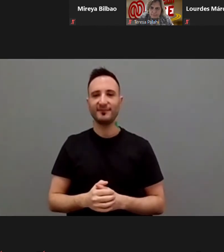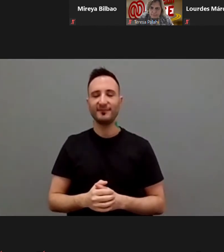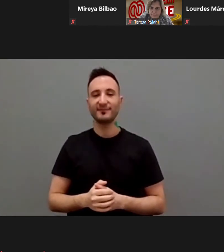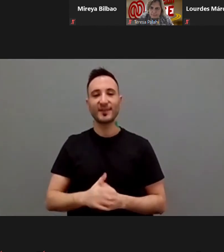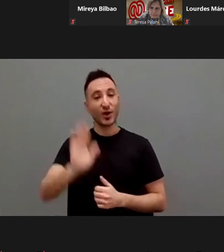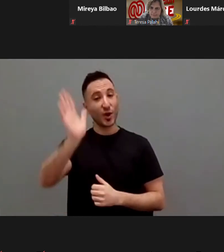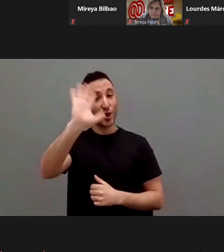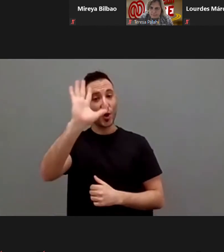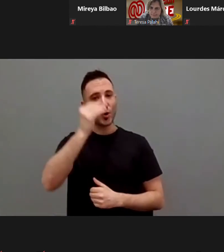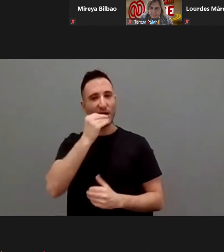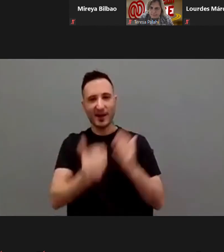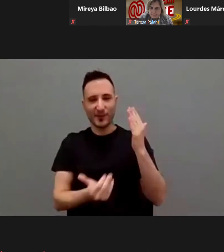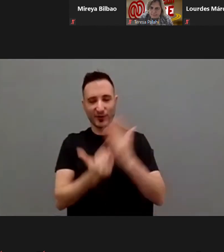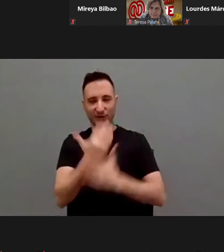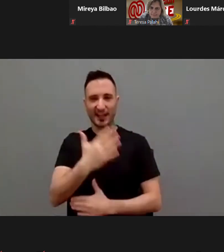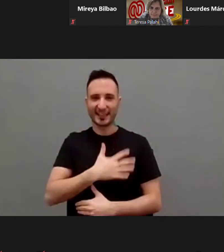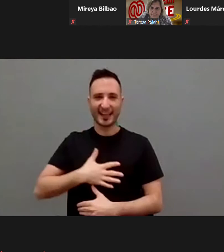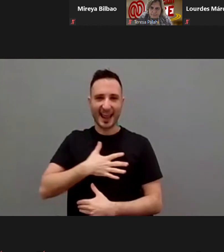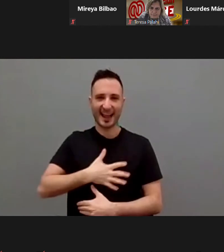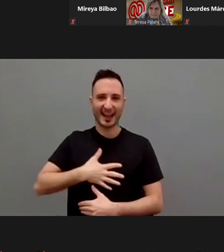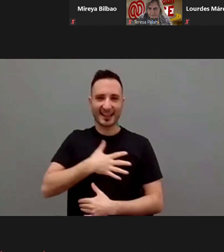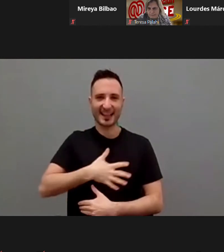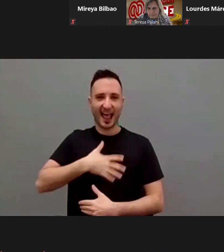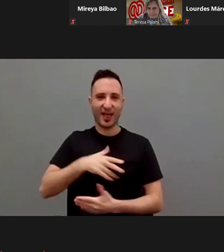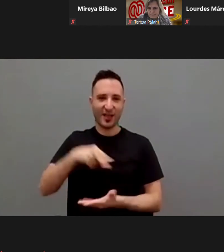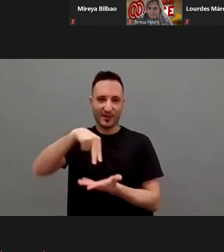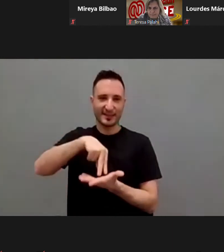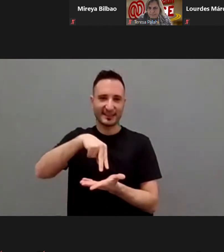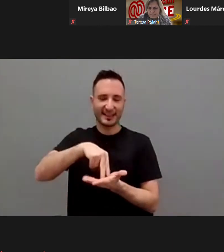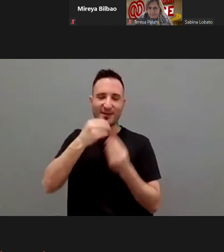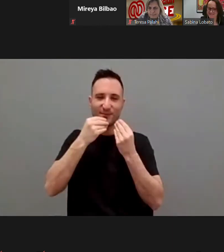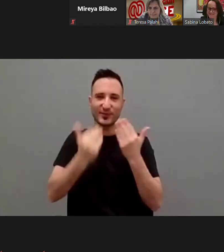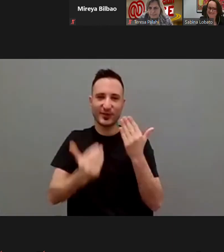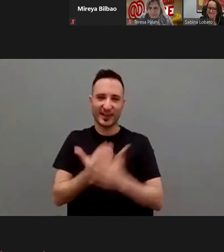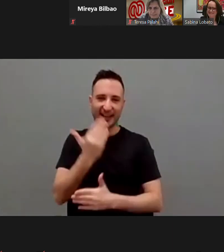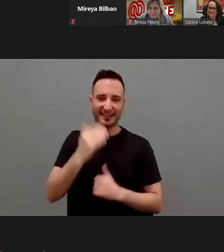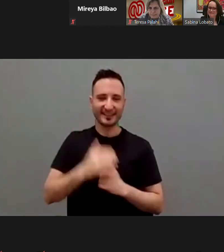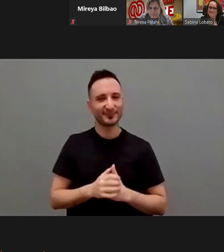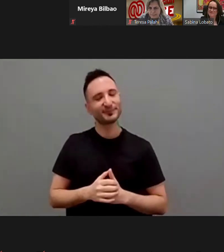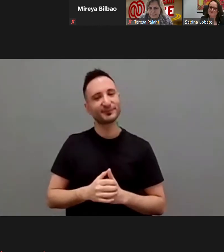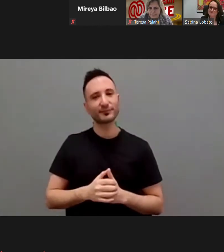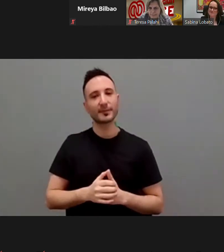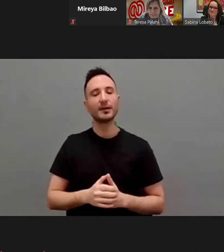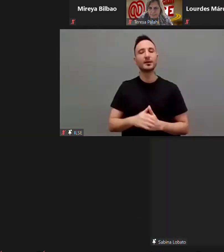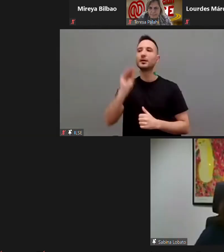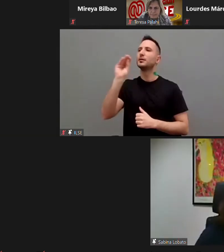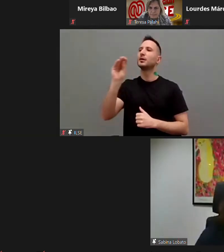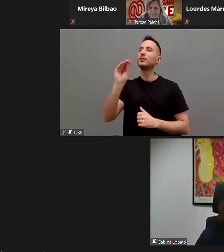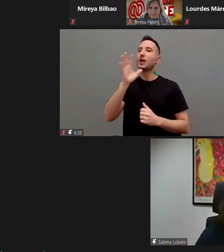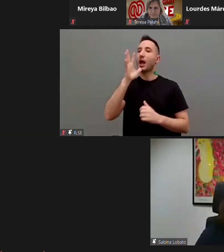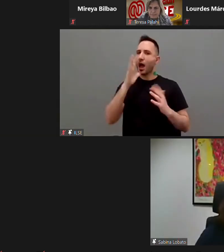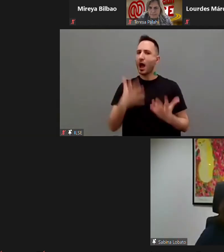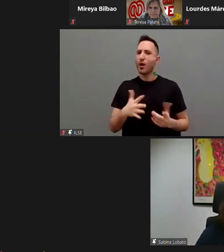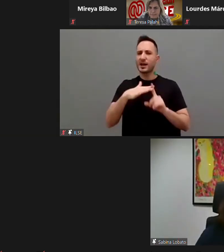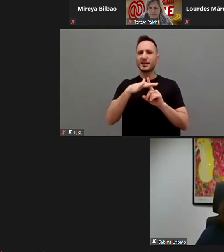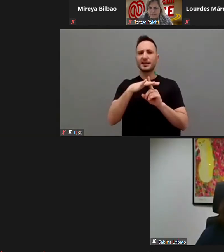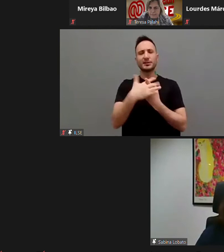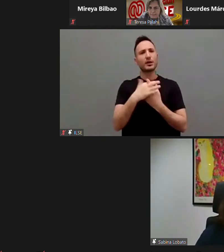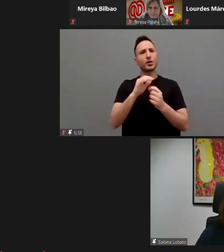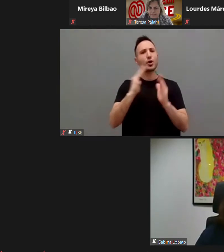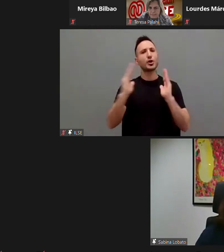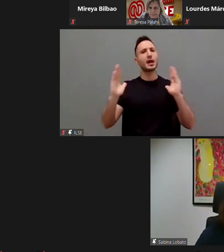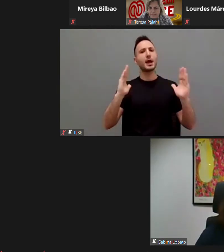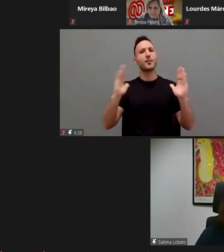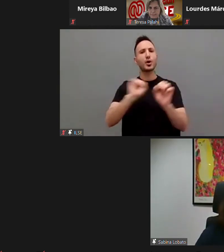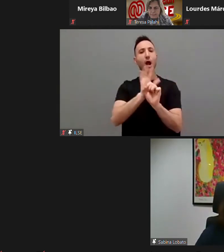Hola, buenos días. Encantada de estar con vosotros. Un placer. ¿Cómo está funcionando en época de pandemia las